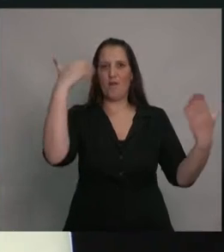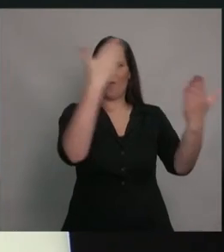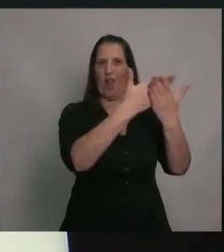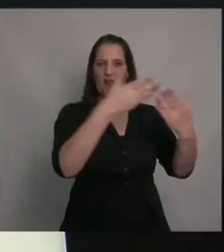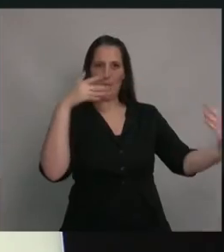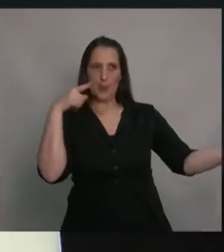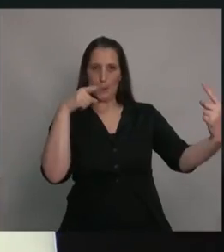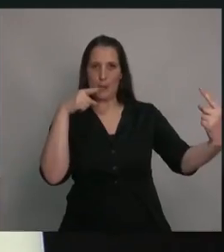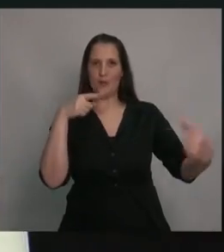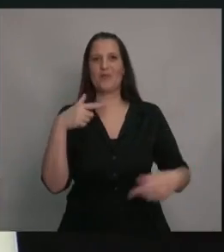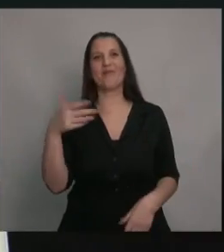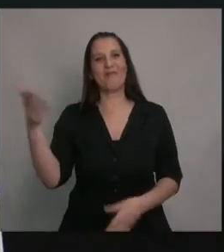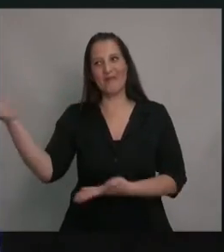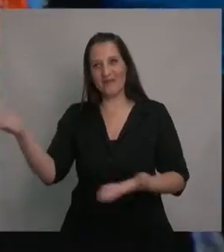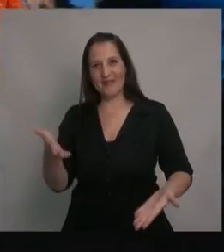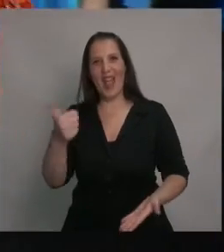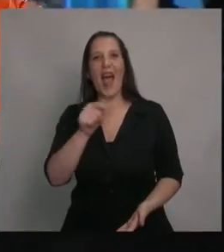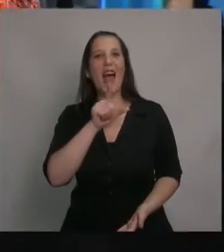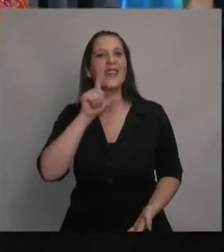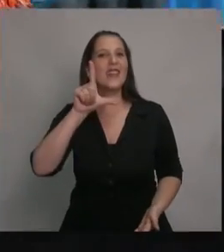Querido Atilio,